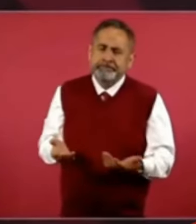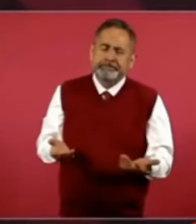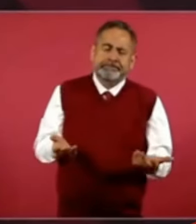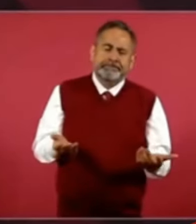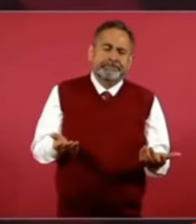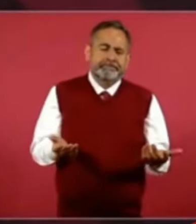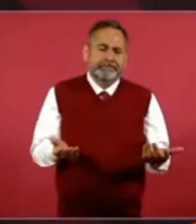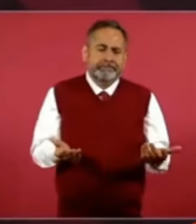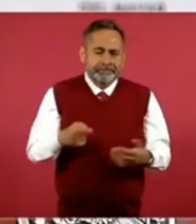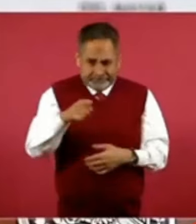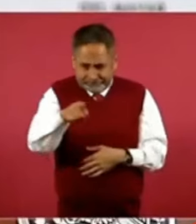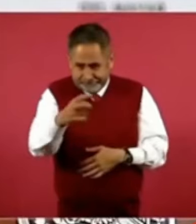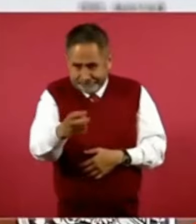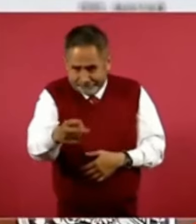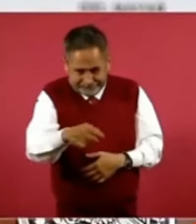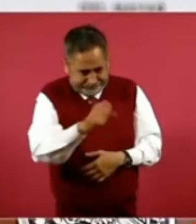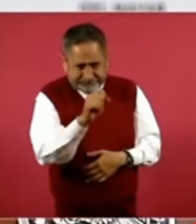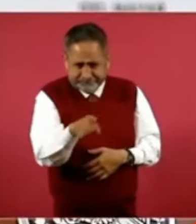Ese juez.